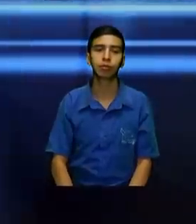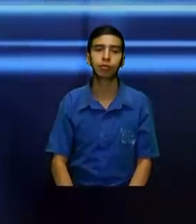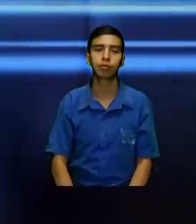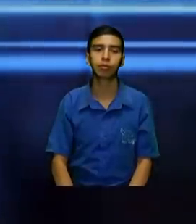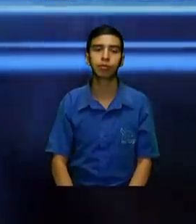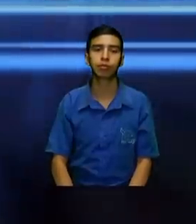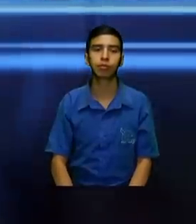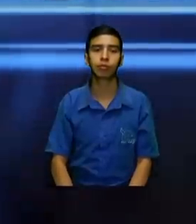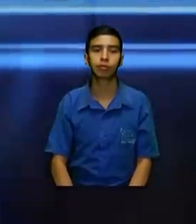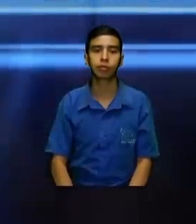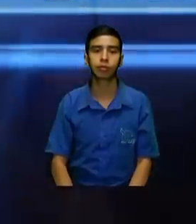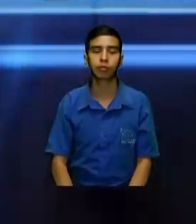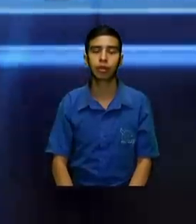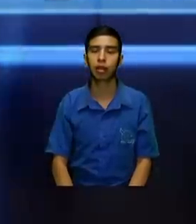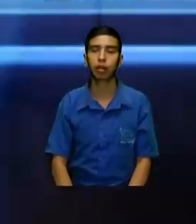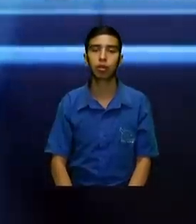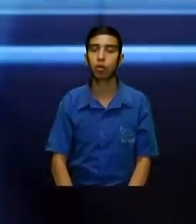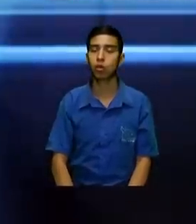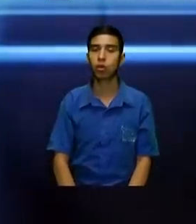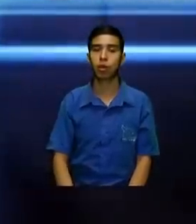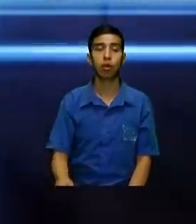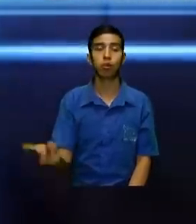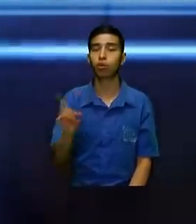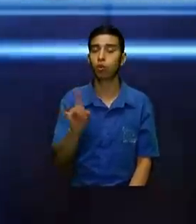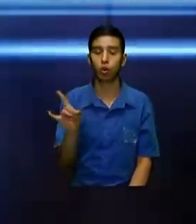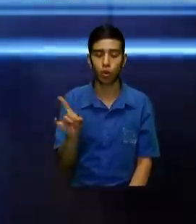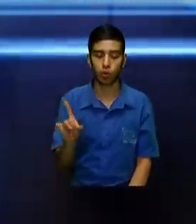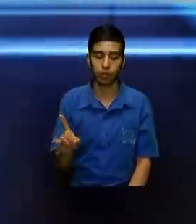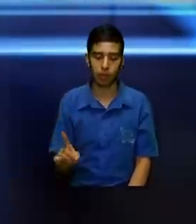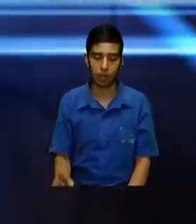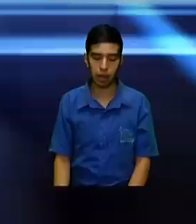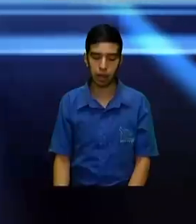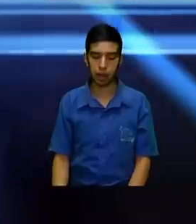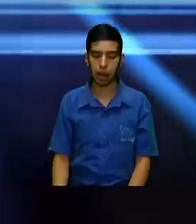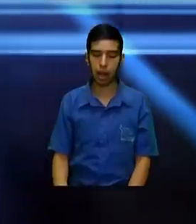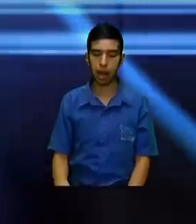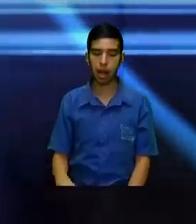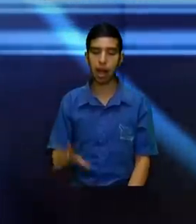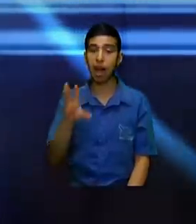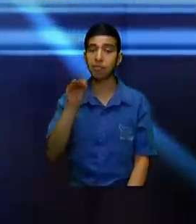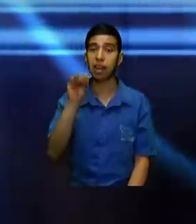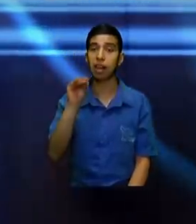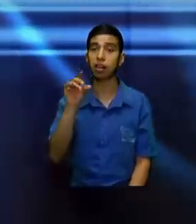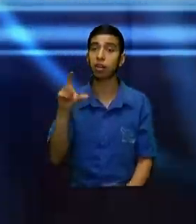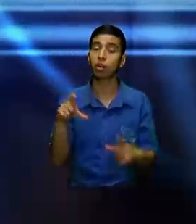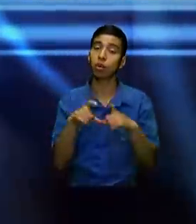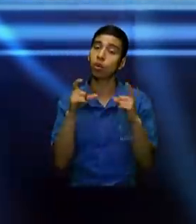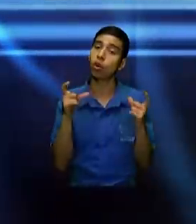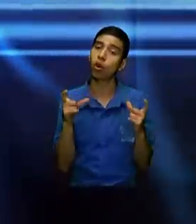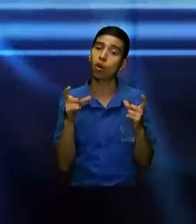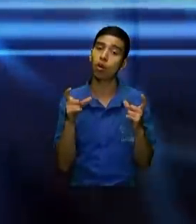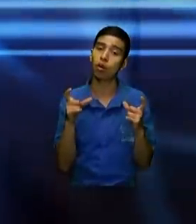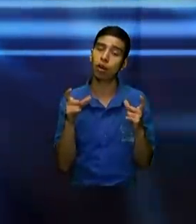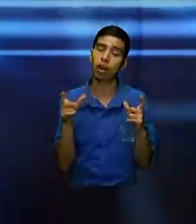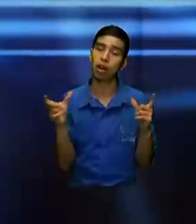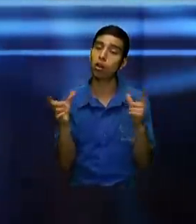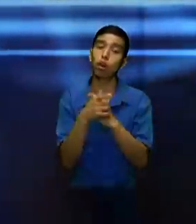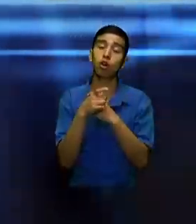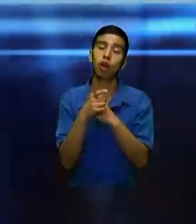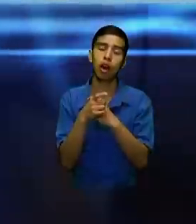ustedes sí batallaron contra el pecado hasta derramar su sangre. Se los comieron, los leones. No, ahí le está hablando a vivos.